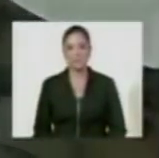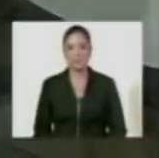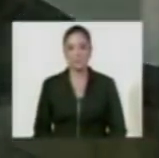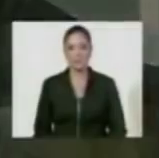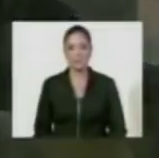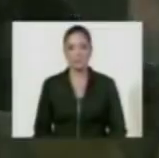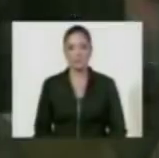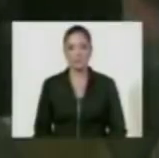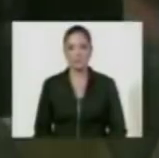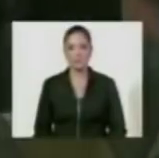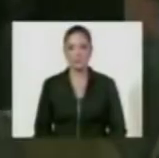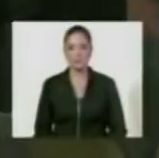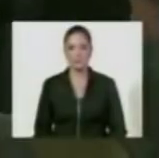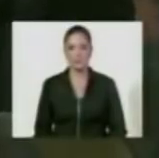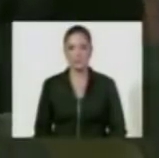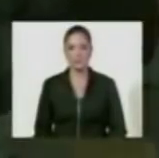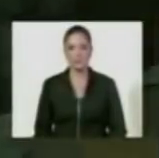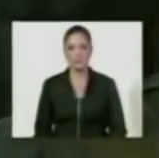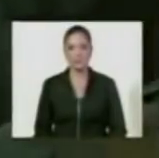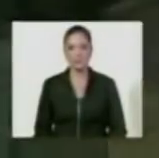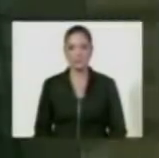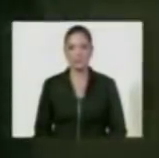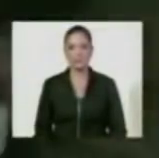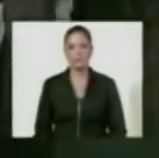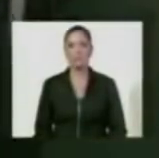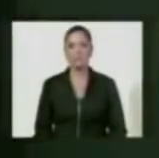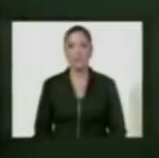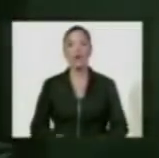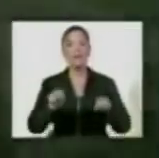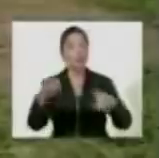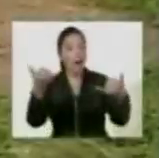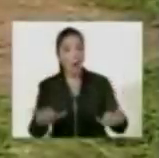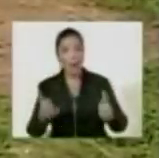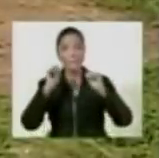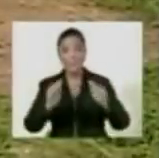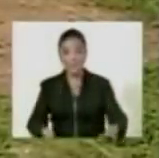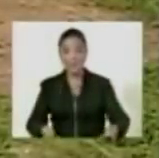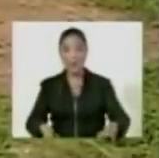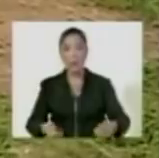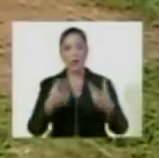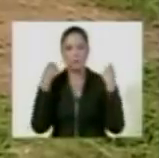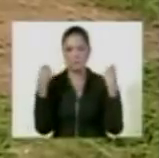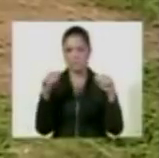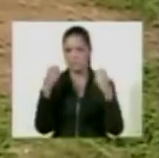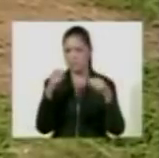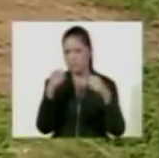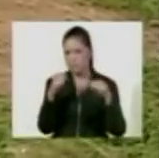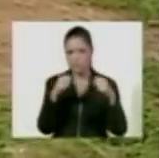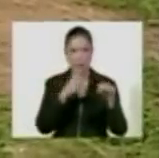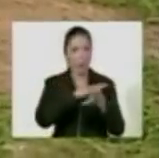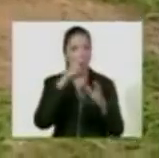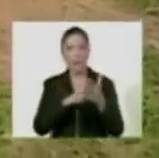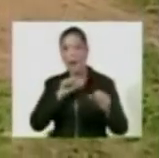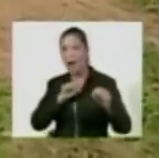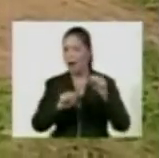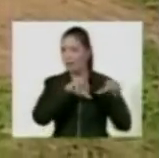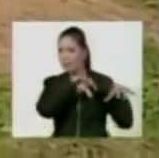Copiado, Zamora. A partir de este momento damos inicio al ejercicio de acción integral